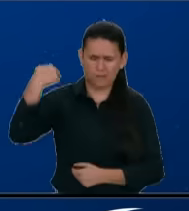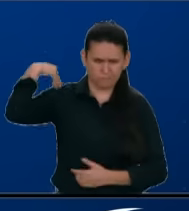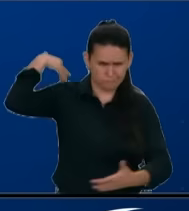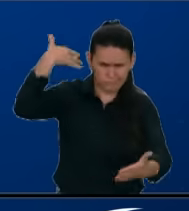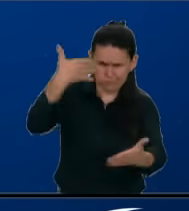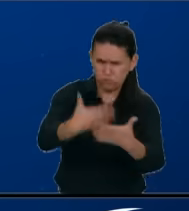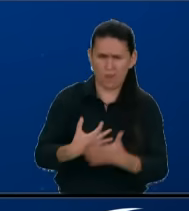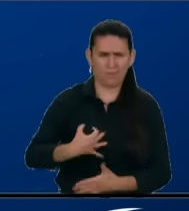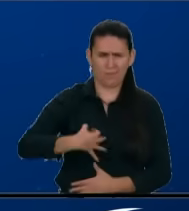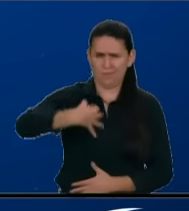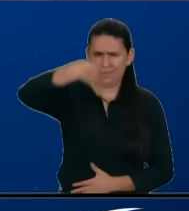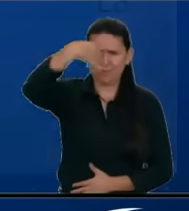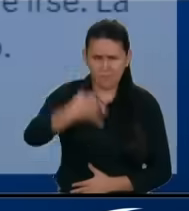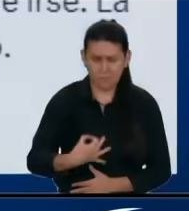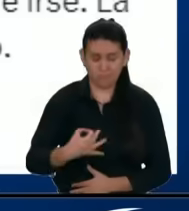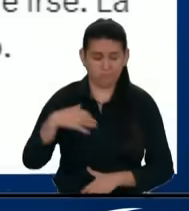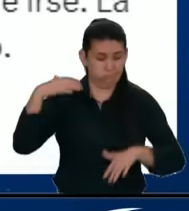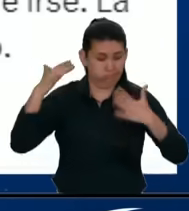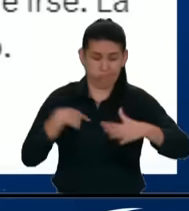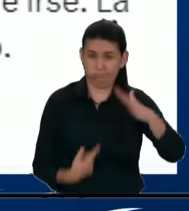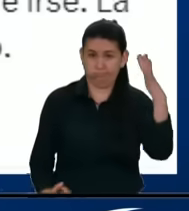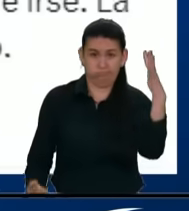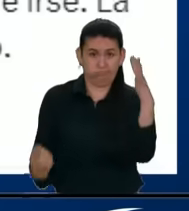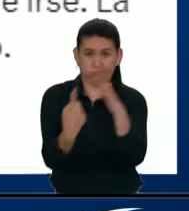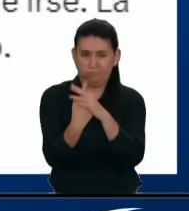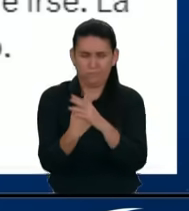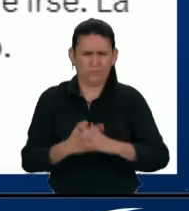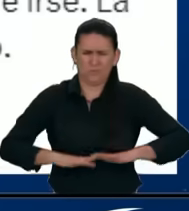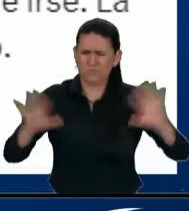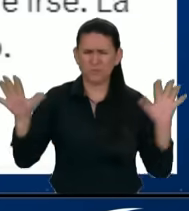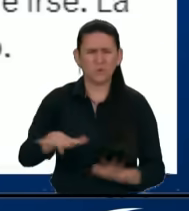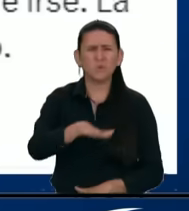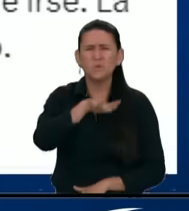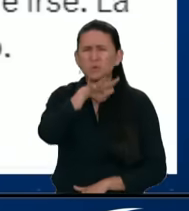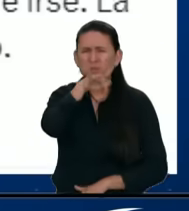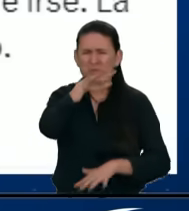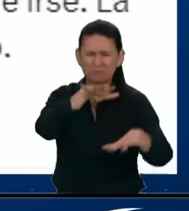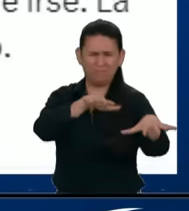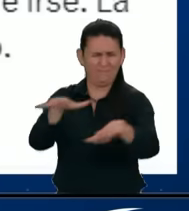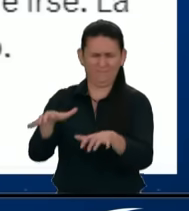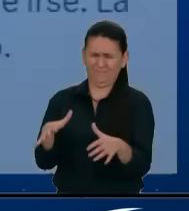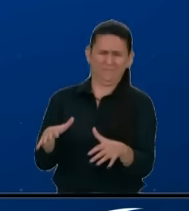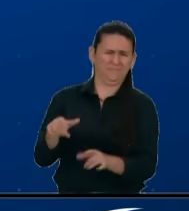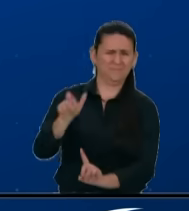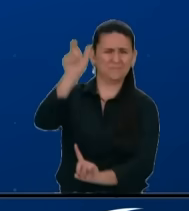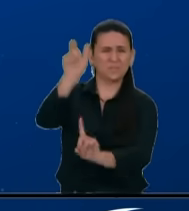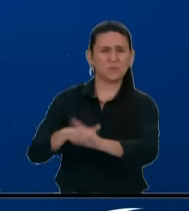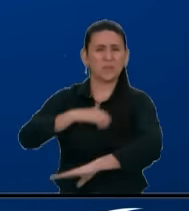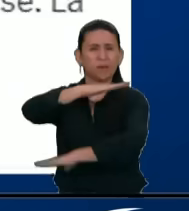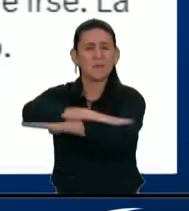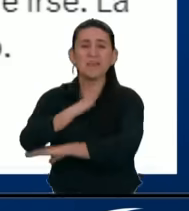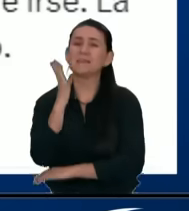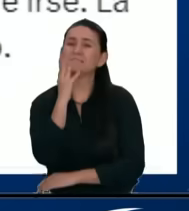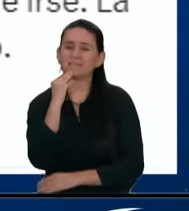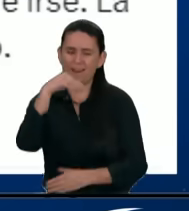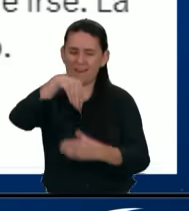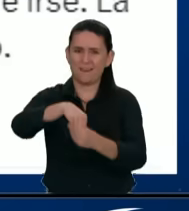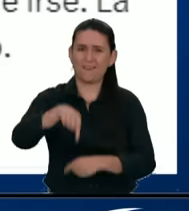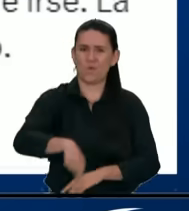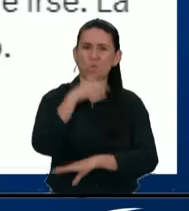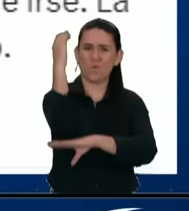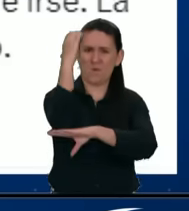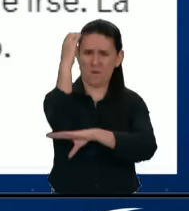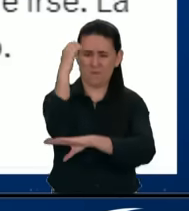universal consignará como hito la patanería insensata del embajador de Israel en Colombia para